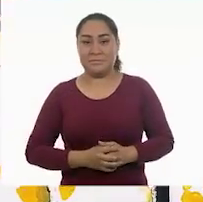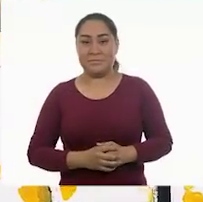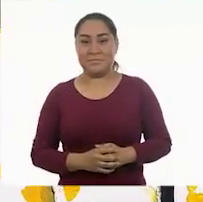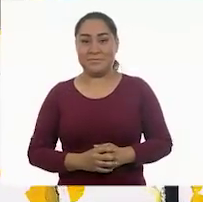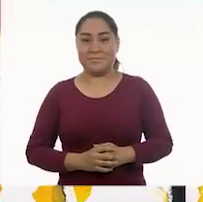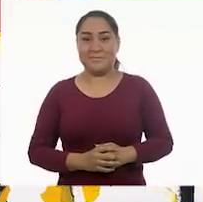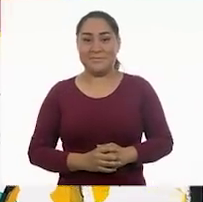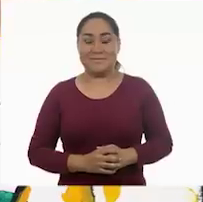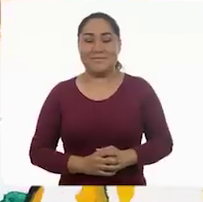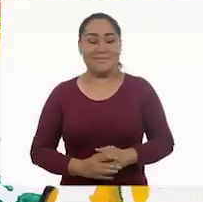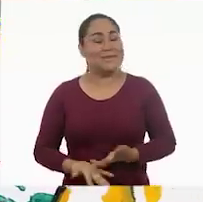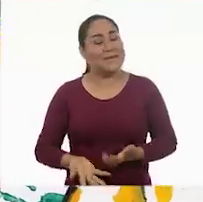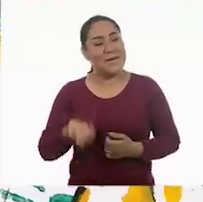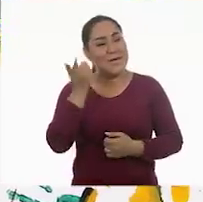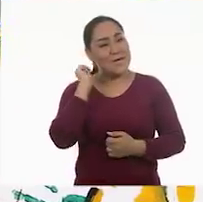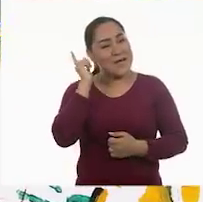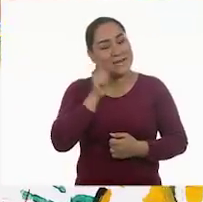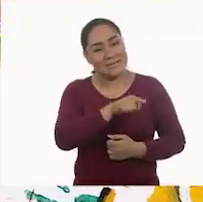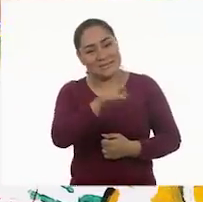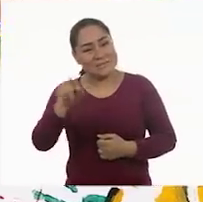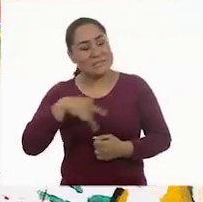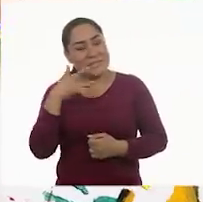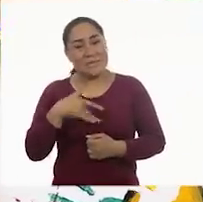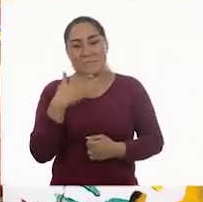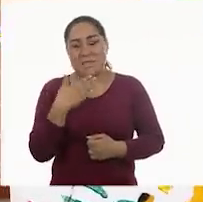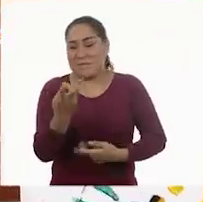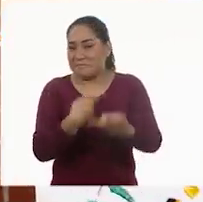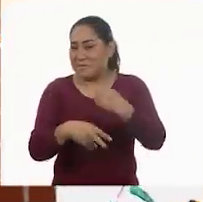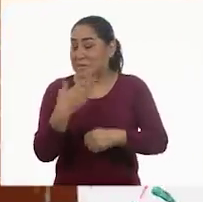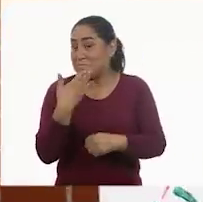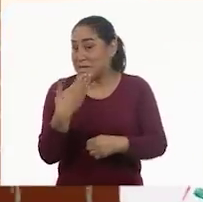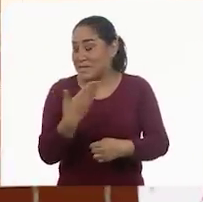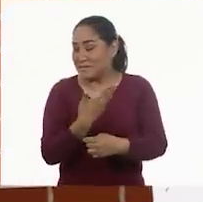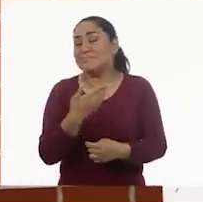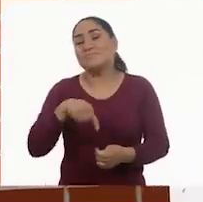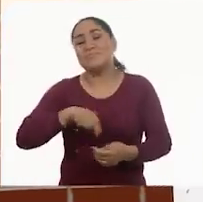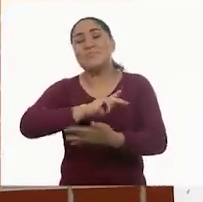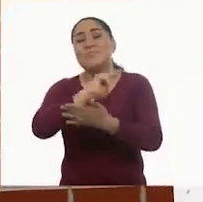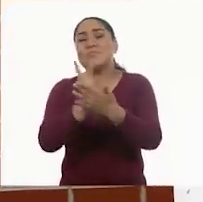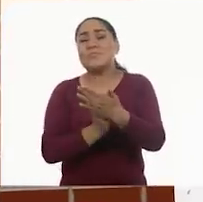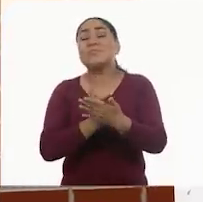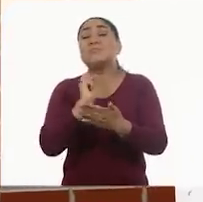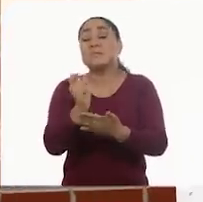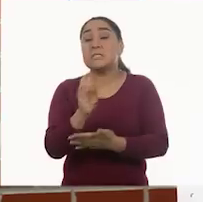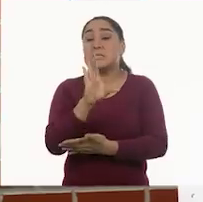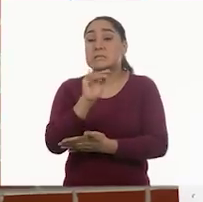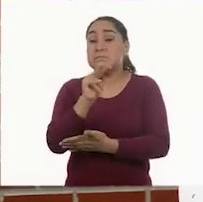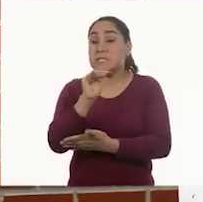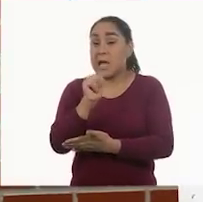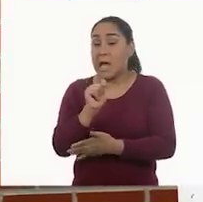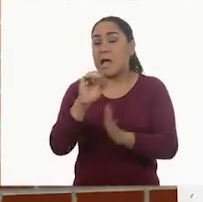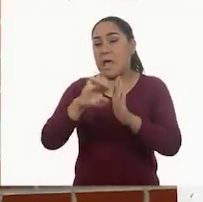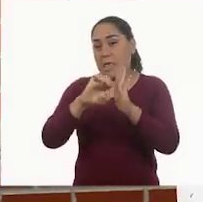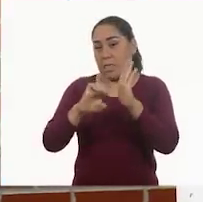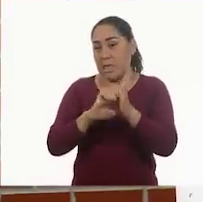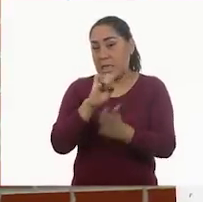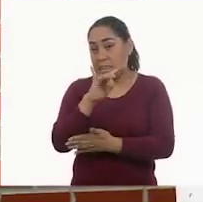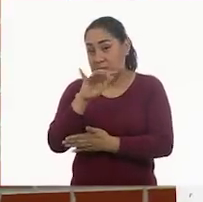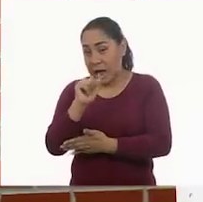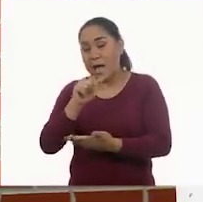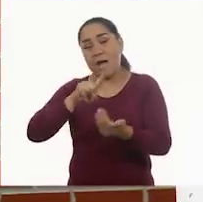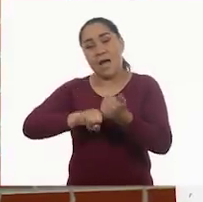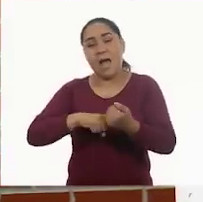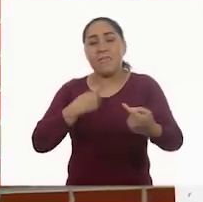Listo. Espero que estén muy bien. Bienvenidas y bienvenidos a su programa de Cívica y Ética en Diálogo.